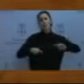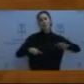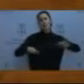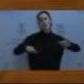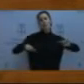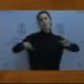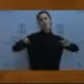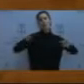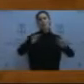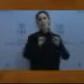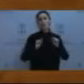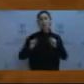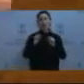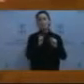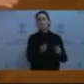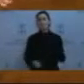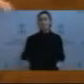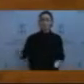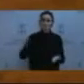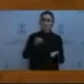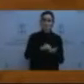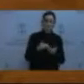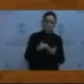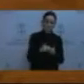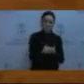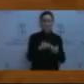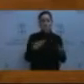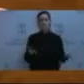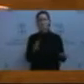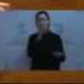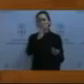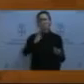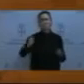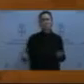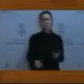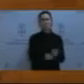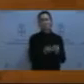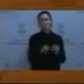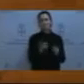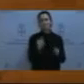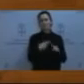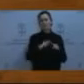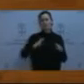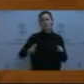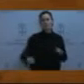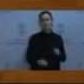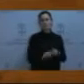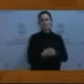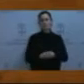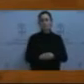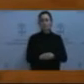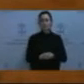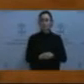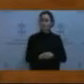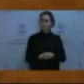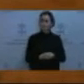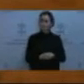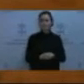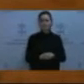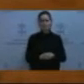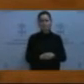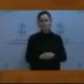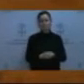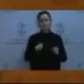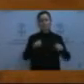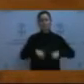ocasión para otro debate, y las causas yo creo que son muchas y muy variadas. Y sí, efectivamente,